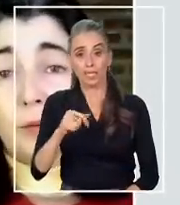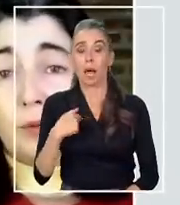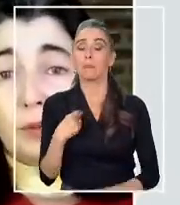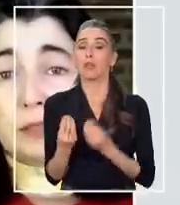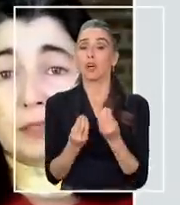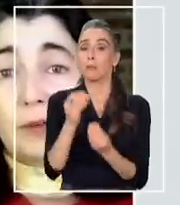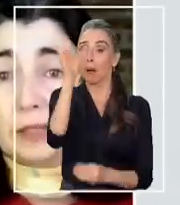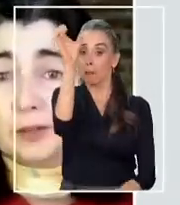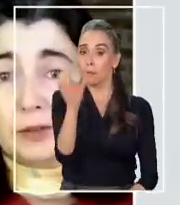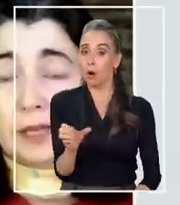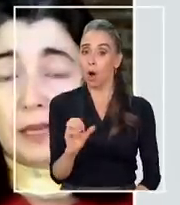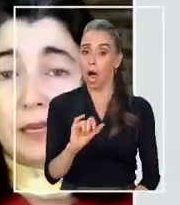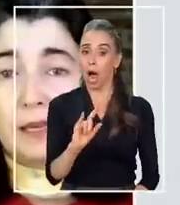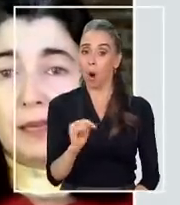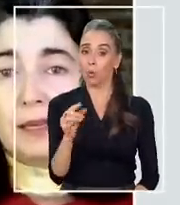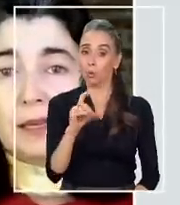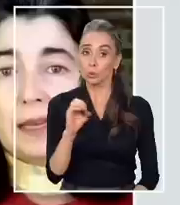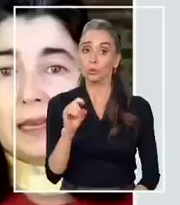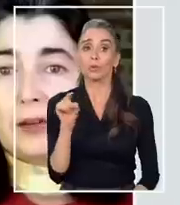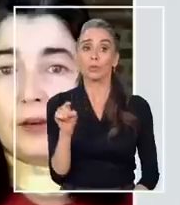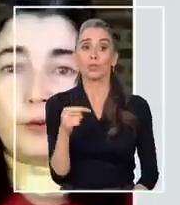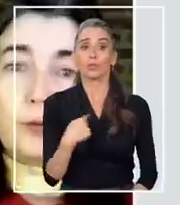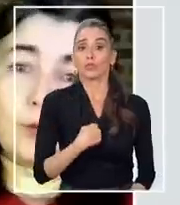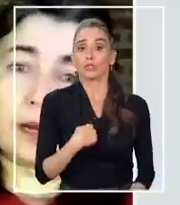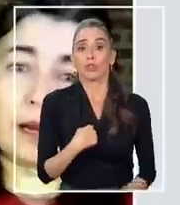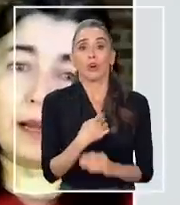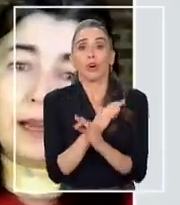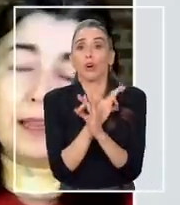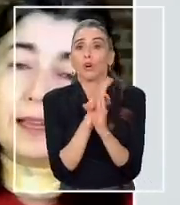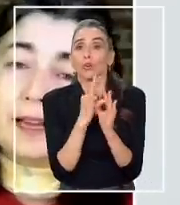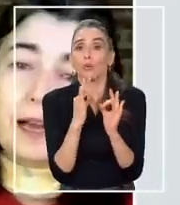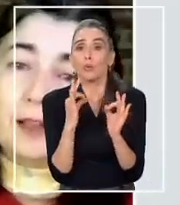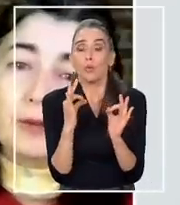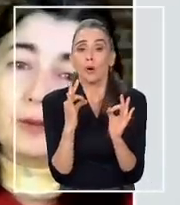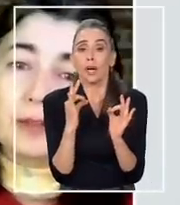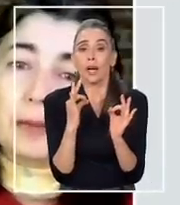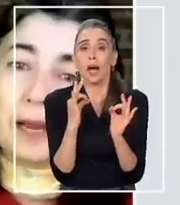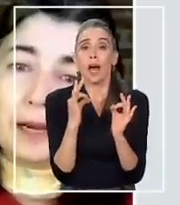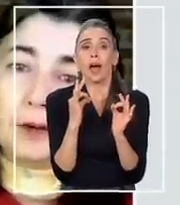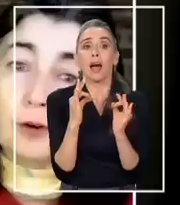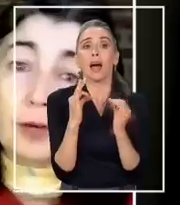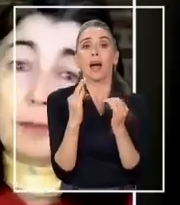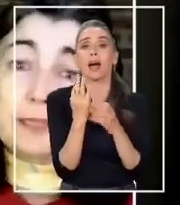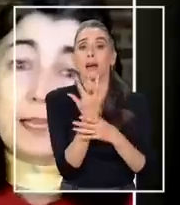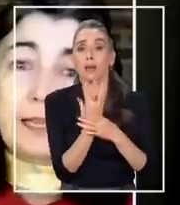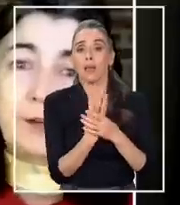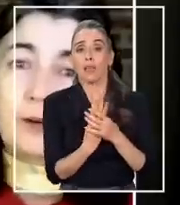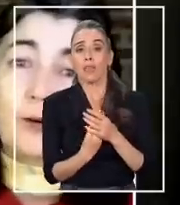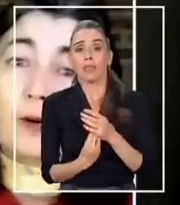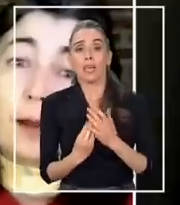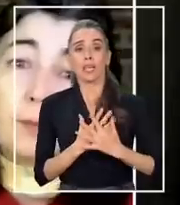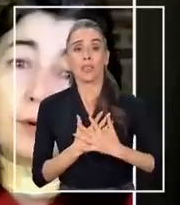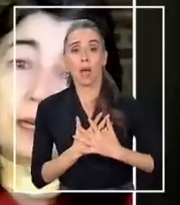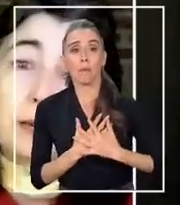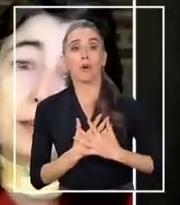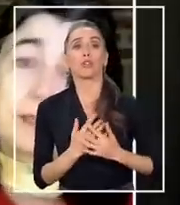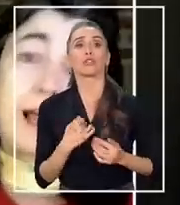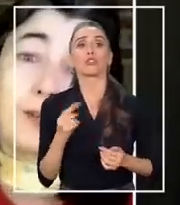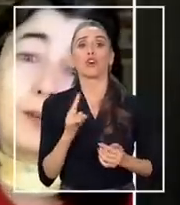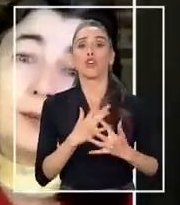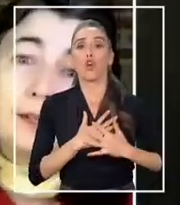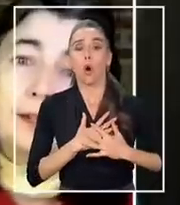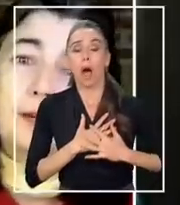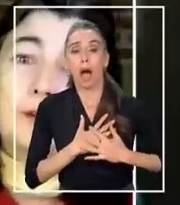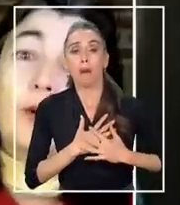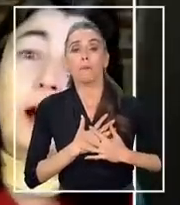con Augusto ha sido eso, que yo nunca he dejado de amarlo. Lo que pasa es que no lo amo en el